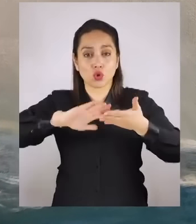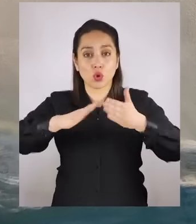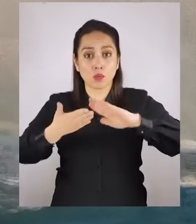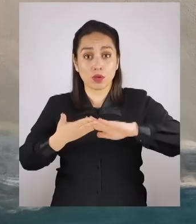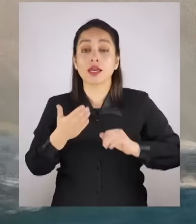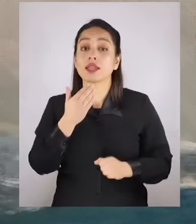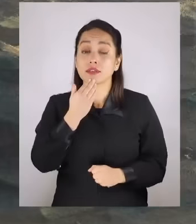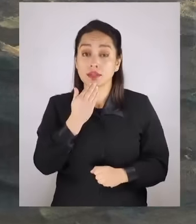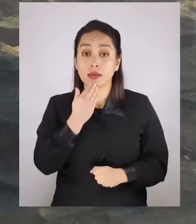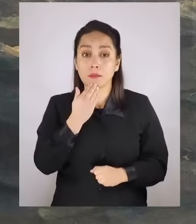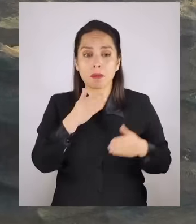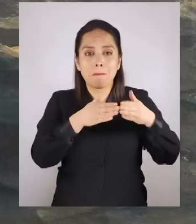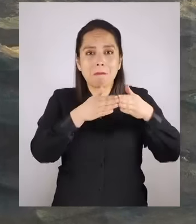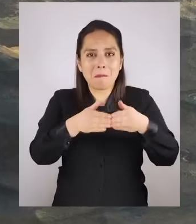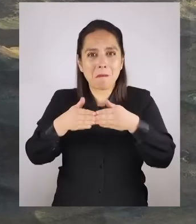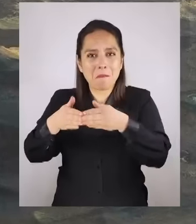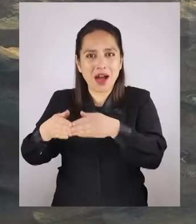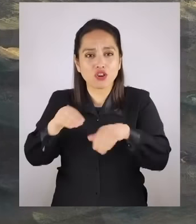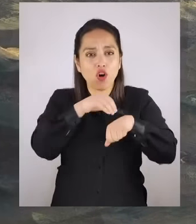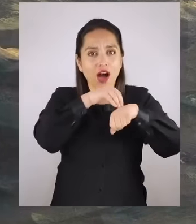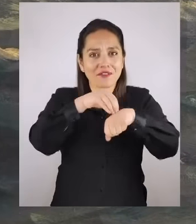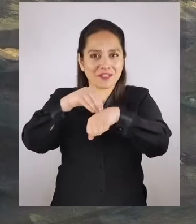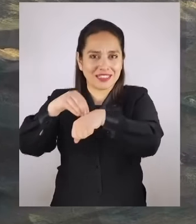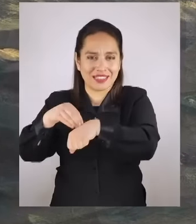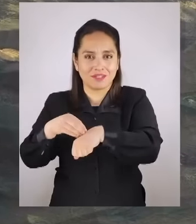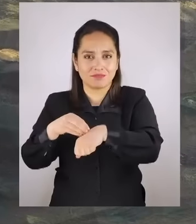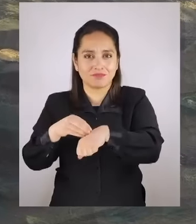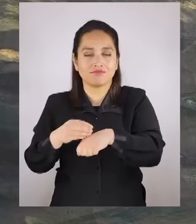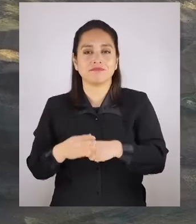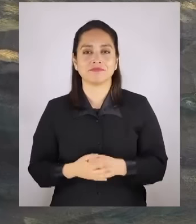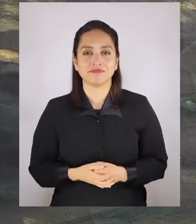como también a los barcos que estaban pasando por acá.